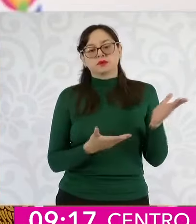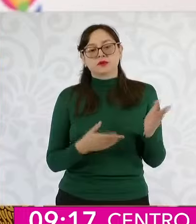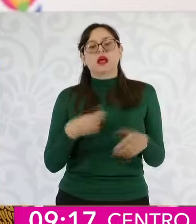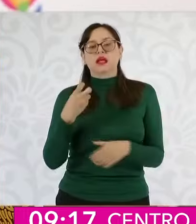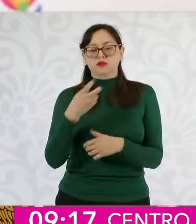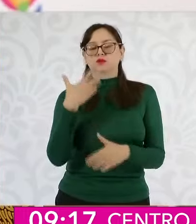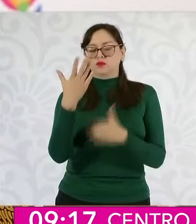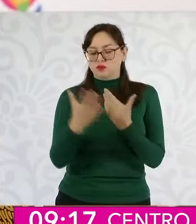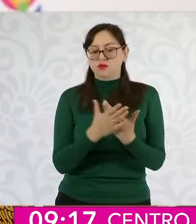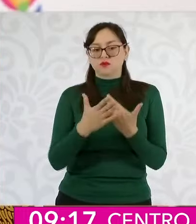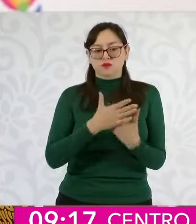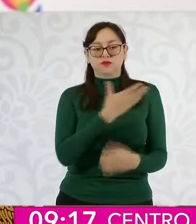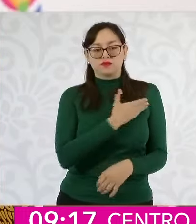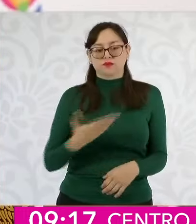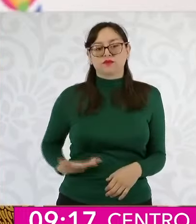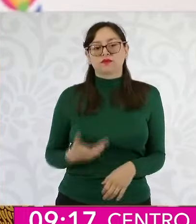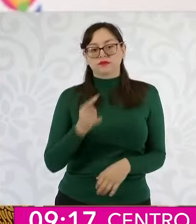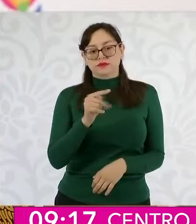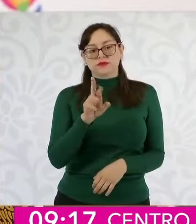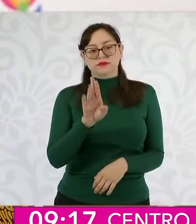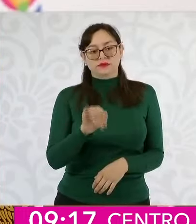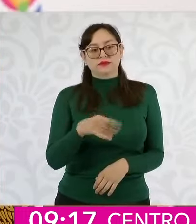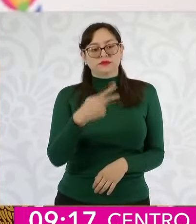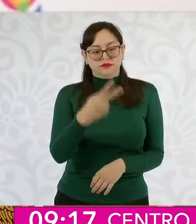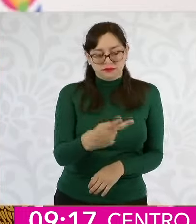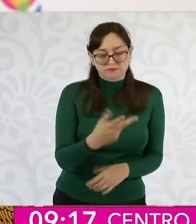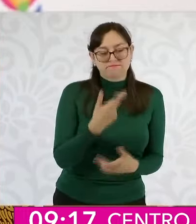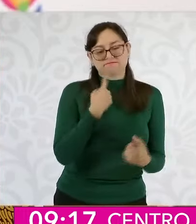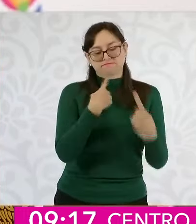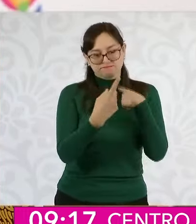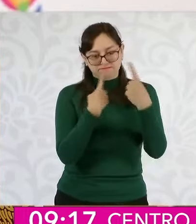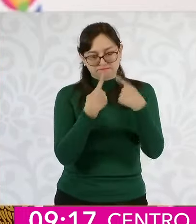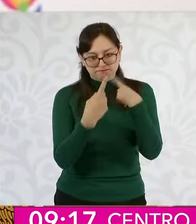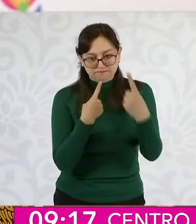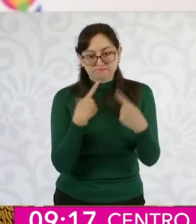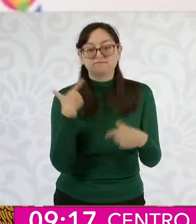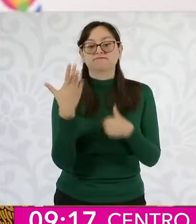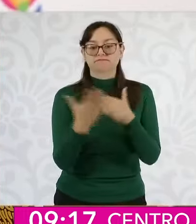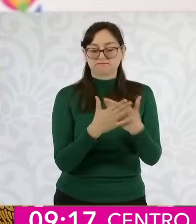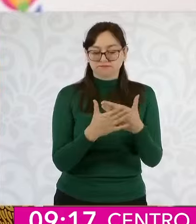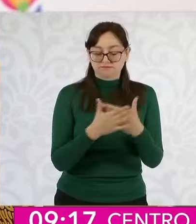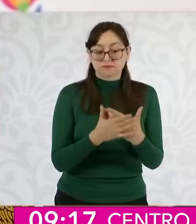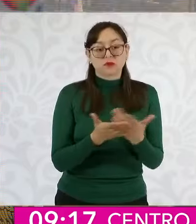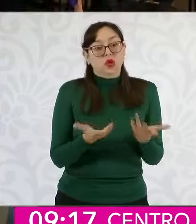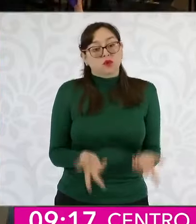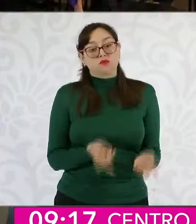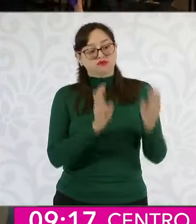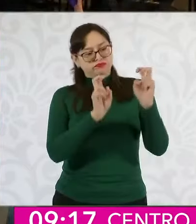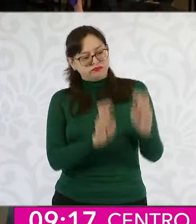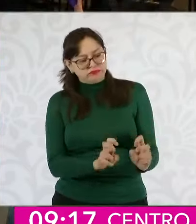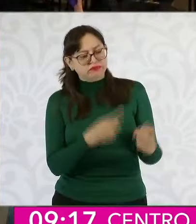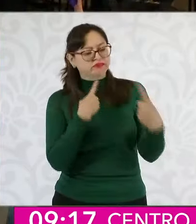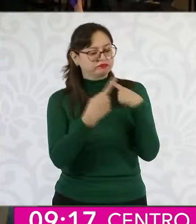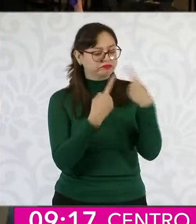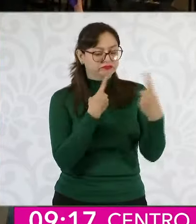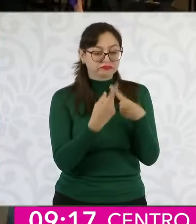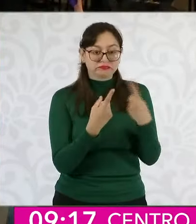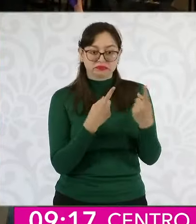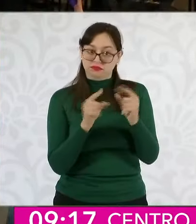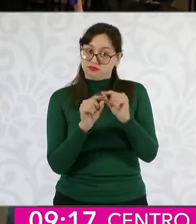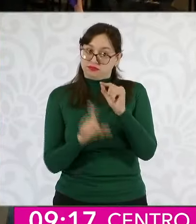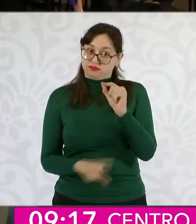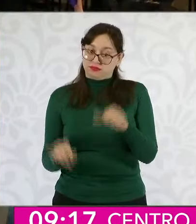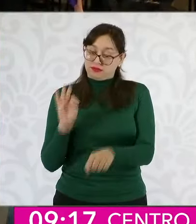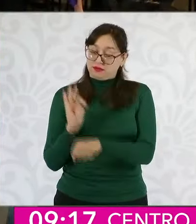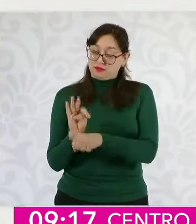Entonces, por eso siempre decimos, la mejor manera es colaborar, sentarnos a la mesa defendiendo nuestras soberanías,